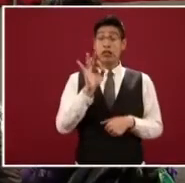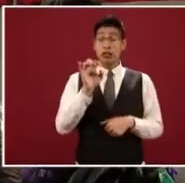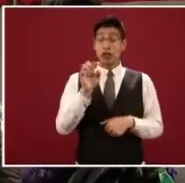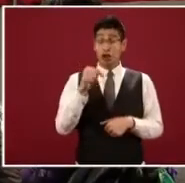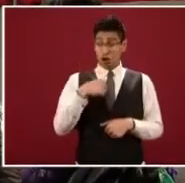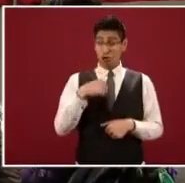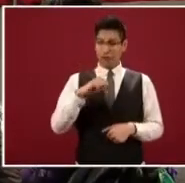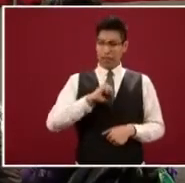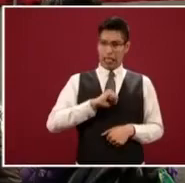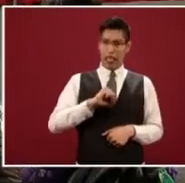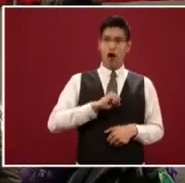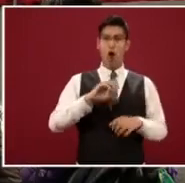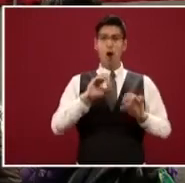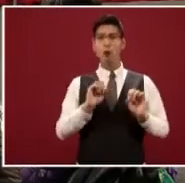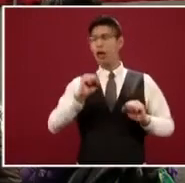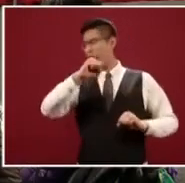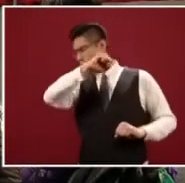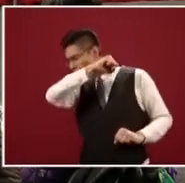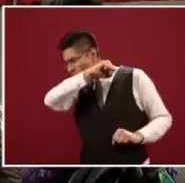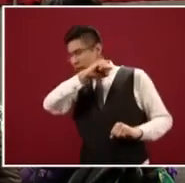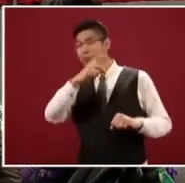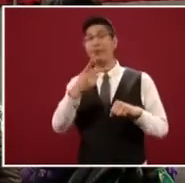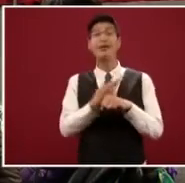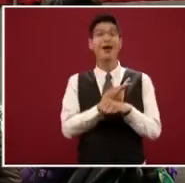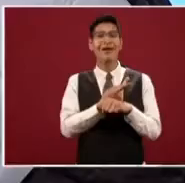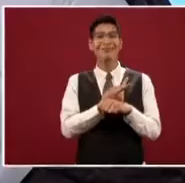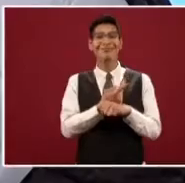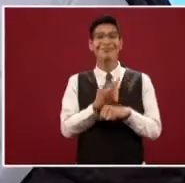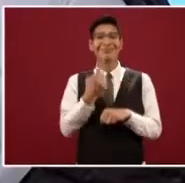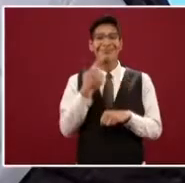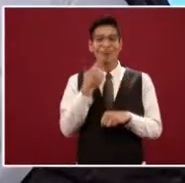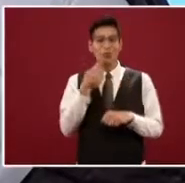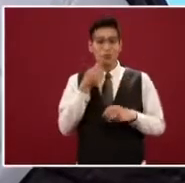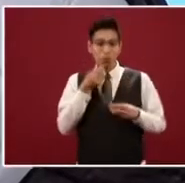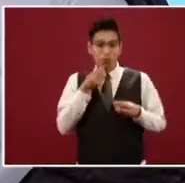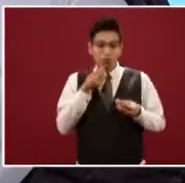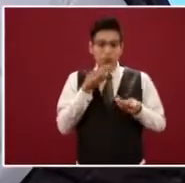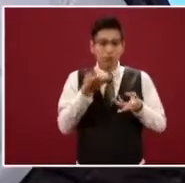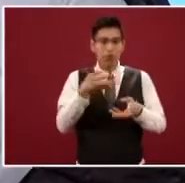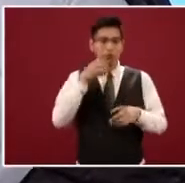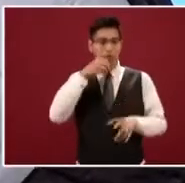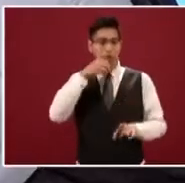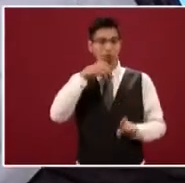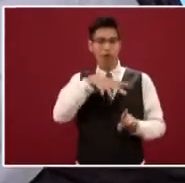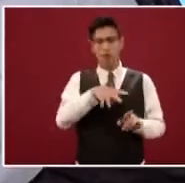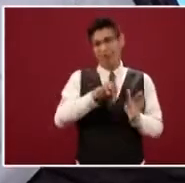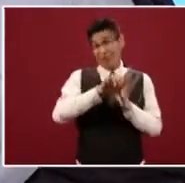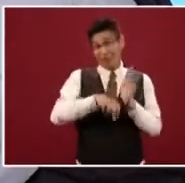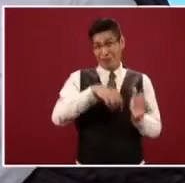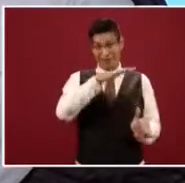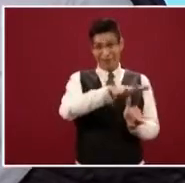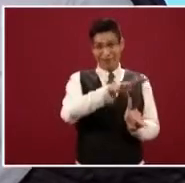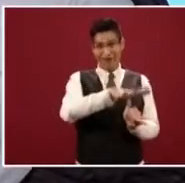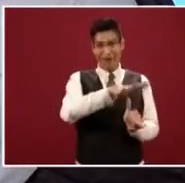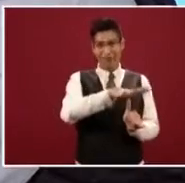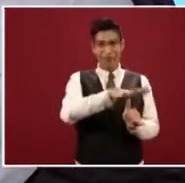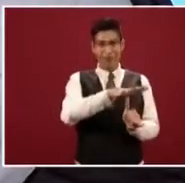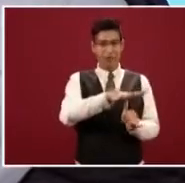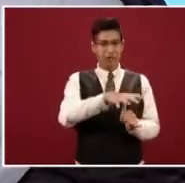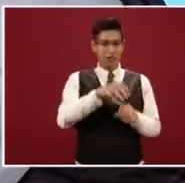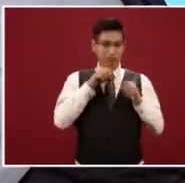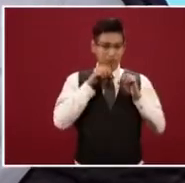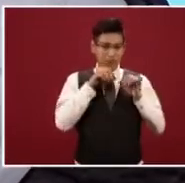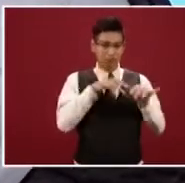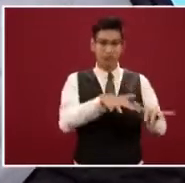lo decíamos también en otros ejemplos, estas gotas quedan aquí sobre la mesa y alguien más viene y pone su